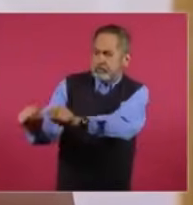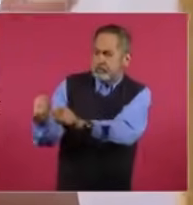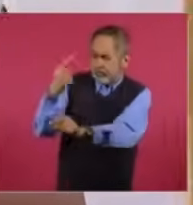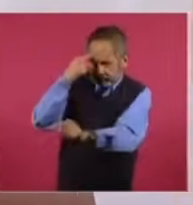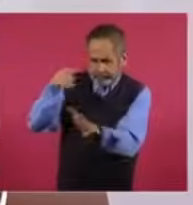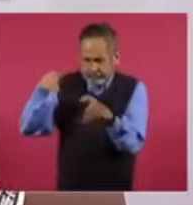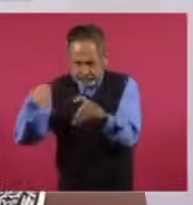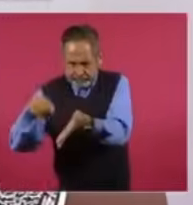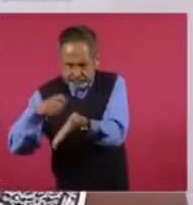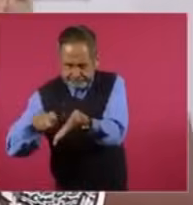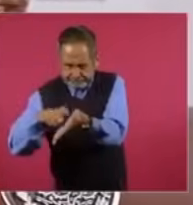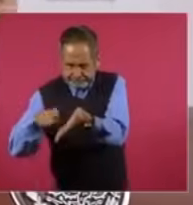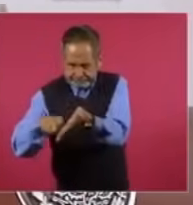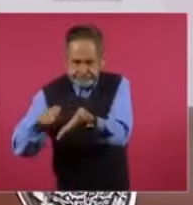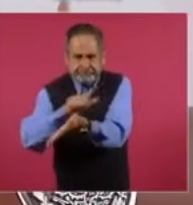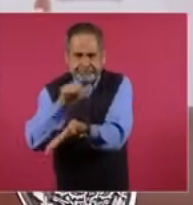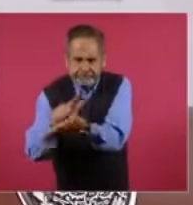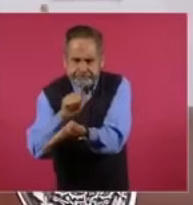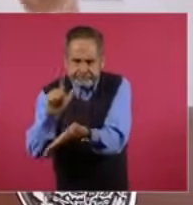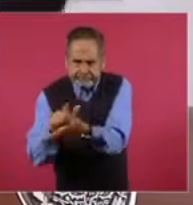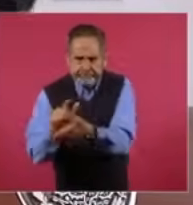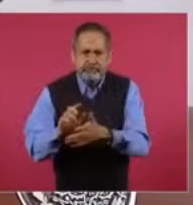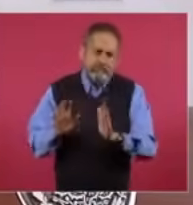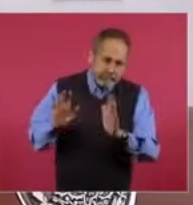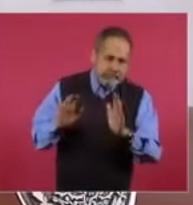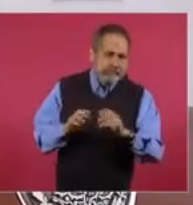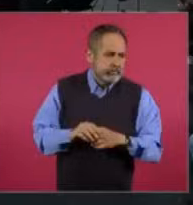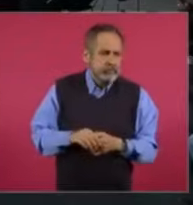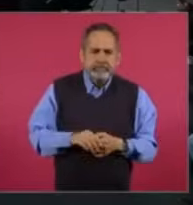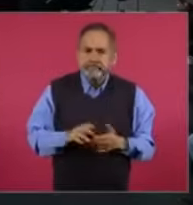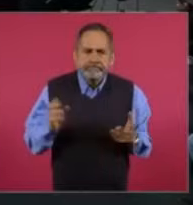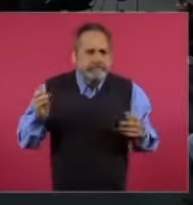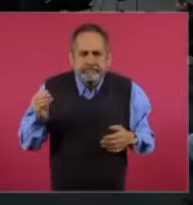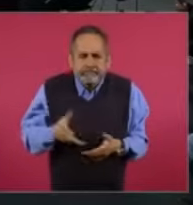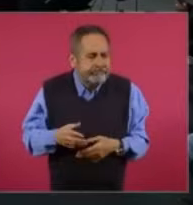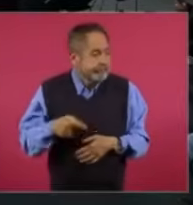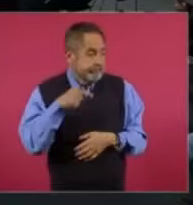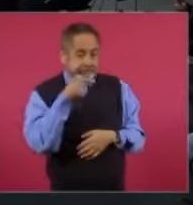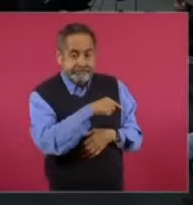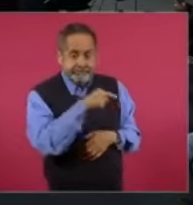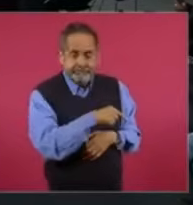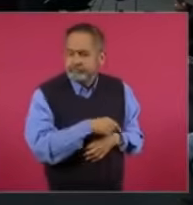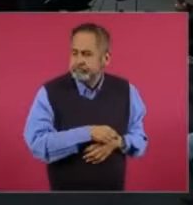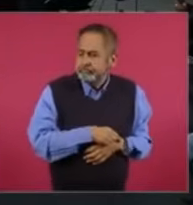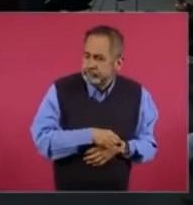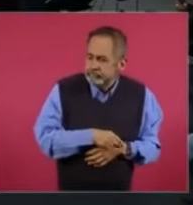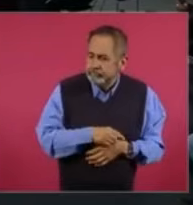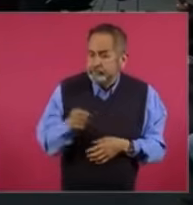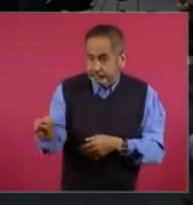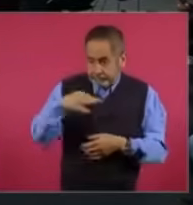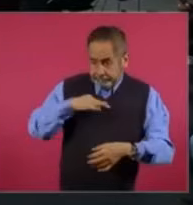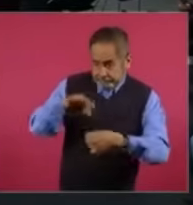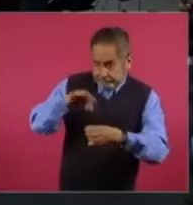pero para que aprobaran todo en beneficio de una minoría rapaz,